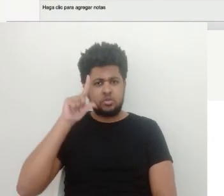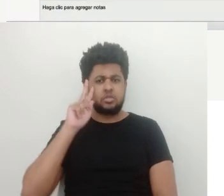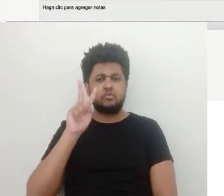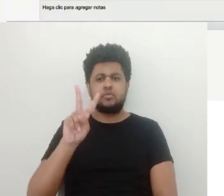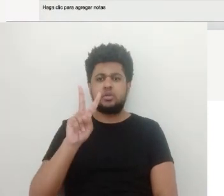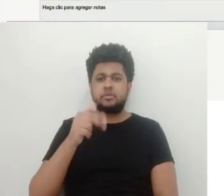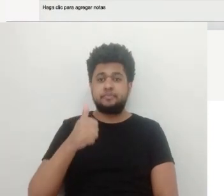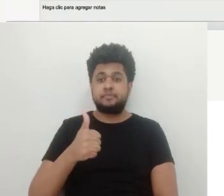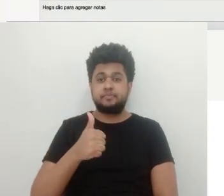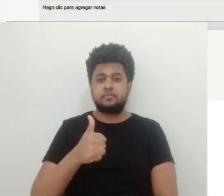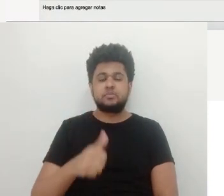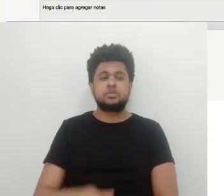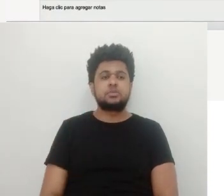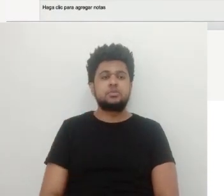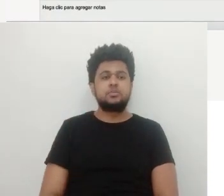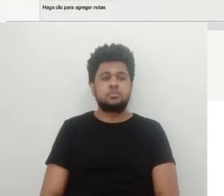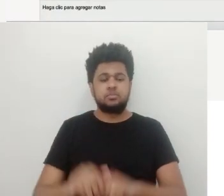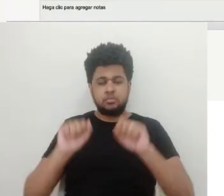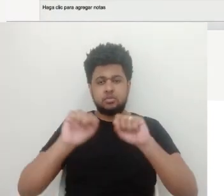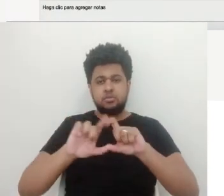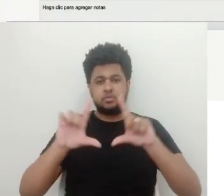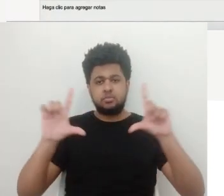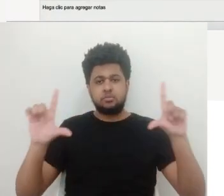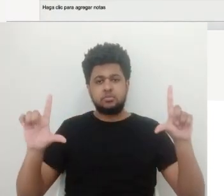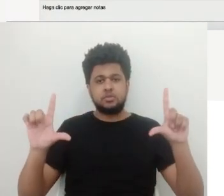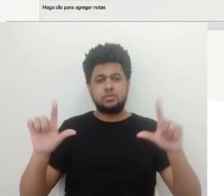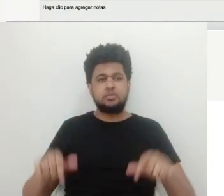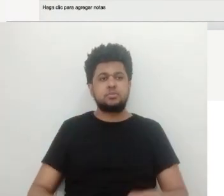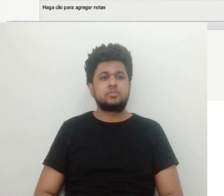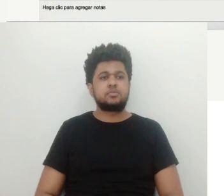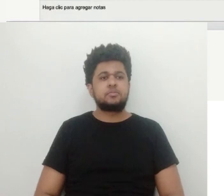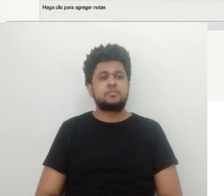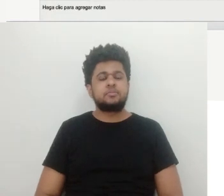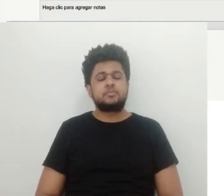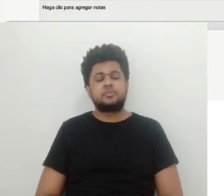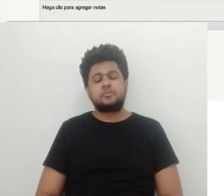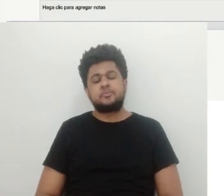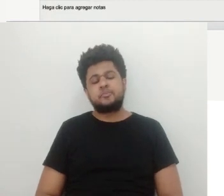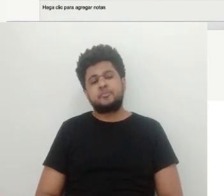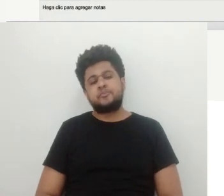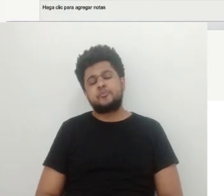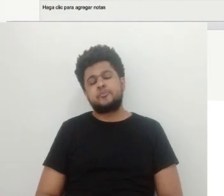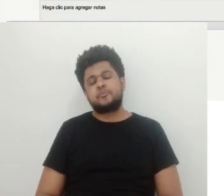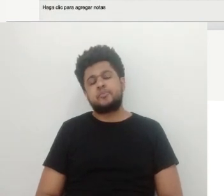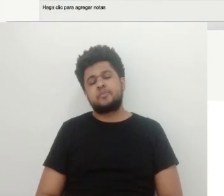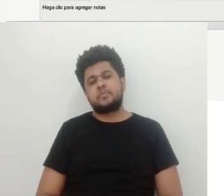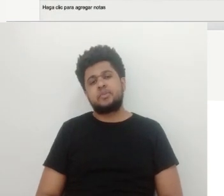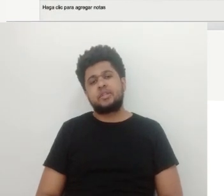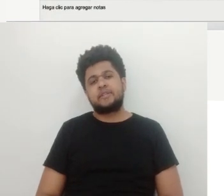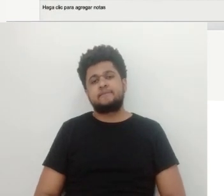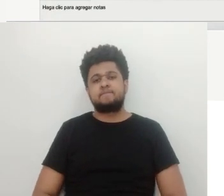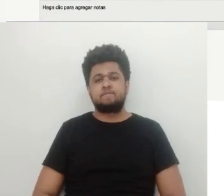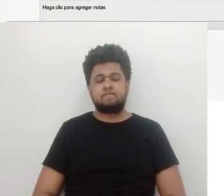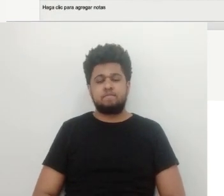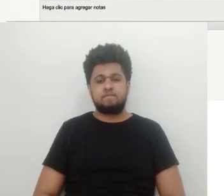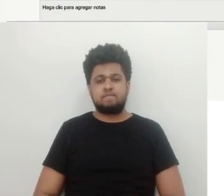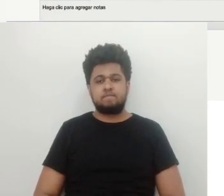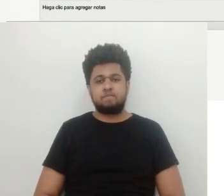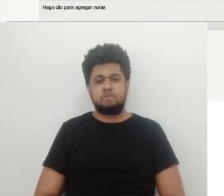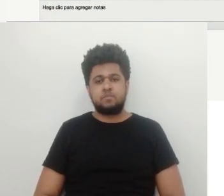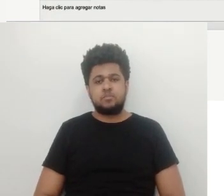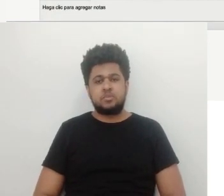¿Se ve? ¿Sí? ¿Sí? Tá. Ya, Celeste, sí se ve, se ve. Obrigada. Eu não estava